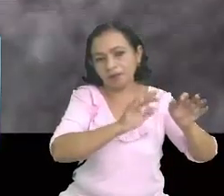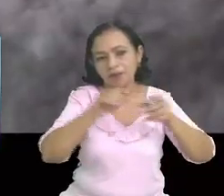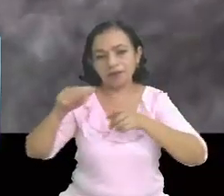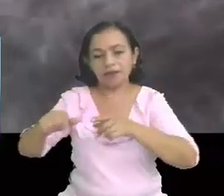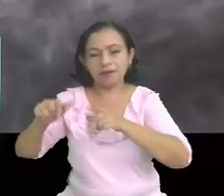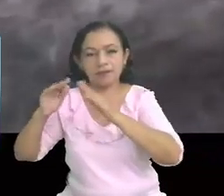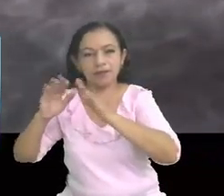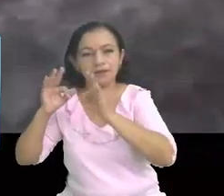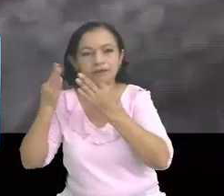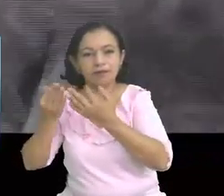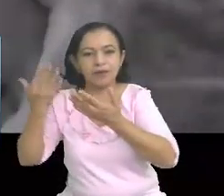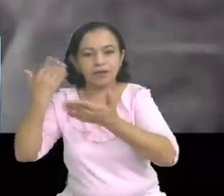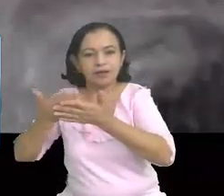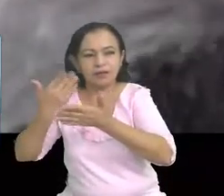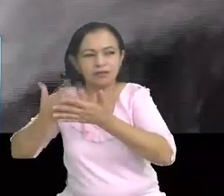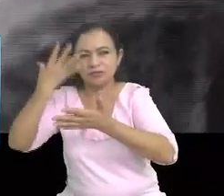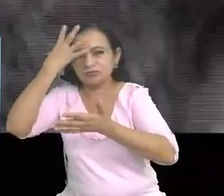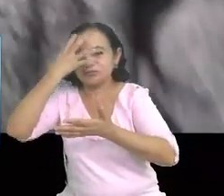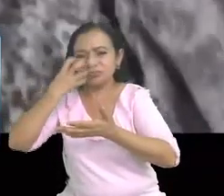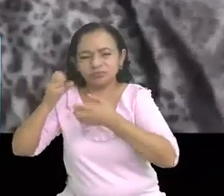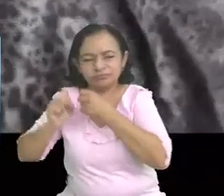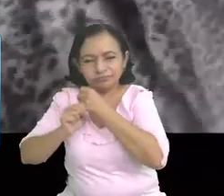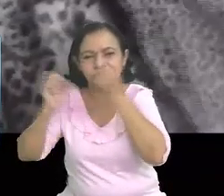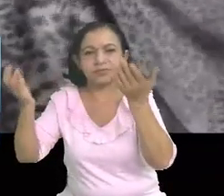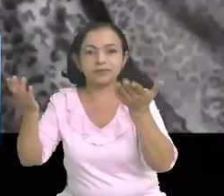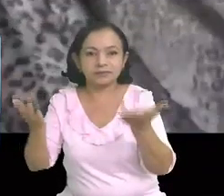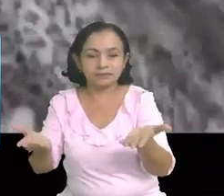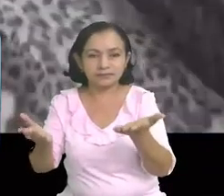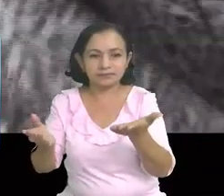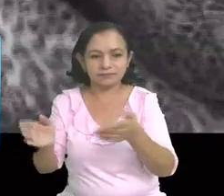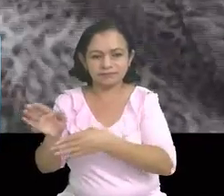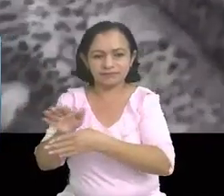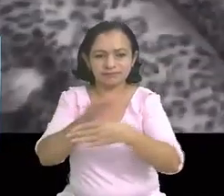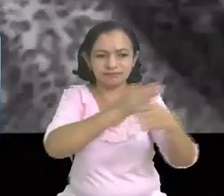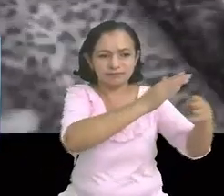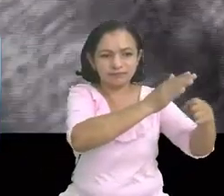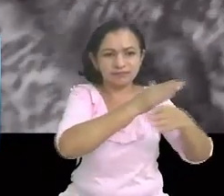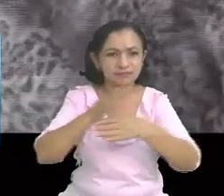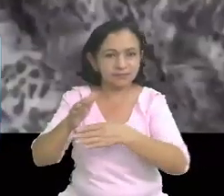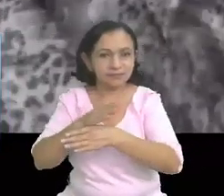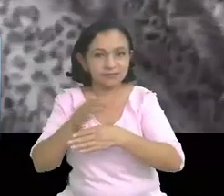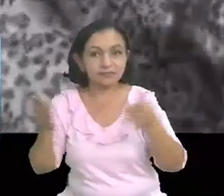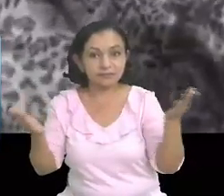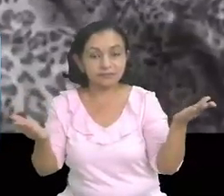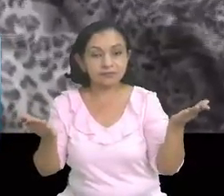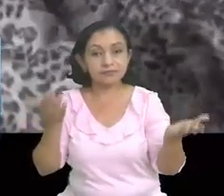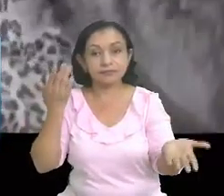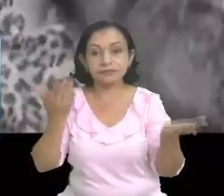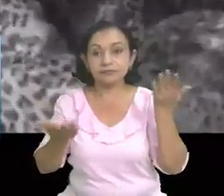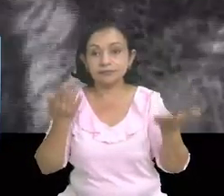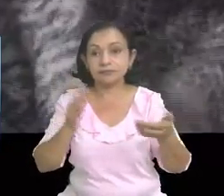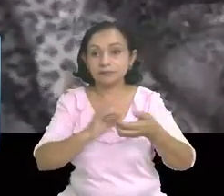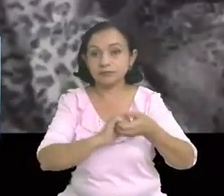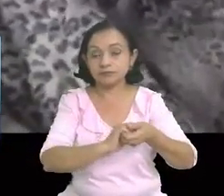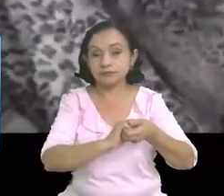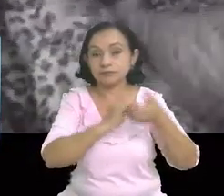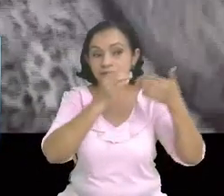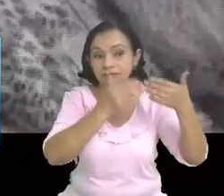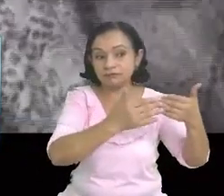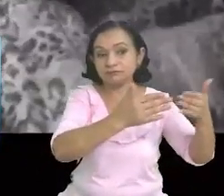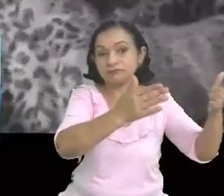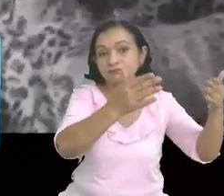que con el familiar tiene otro comportamiento y con los amigos es más como más. Pero aún así, posiblemente con los amigos sea más abierto,